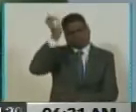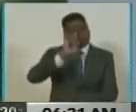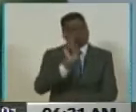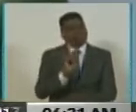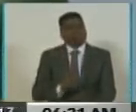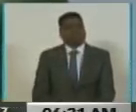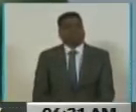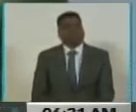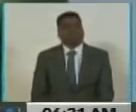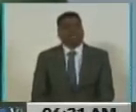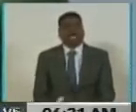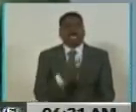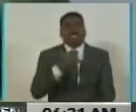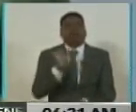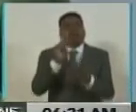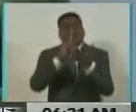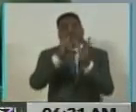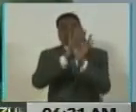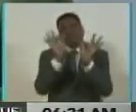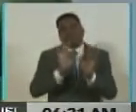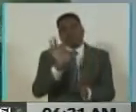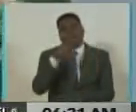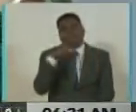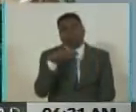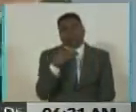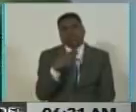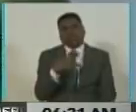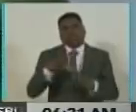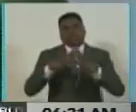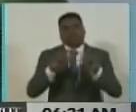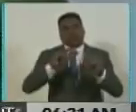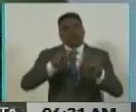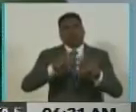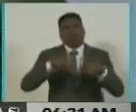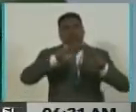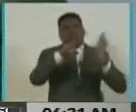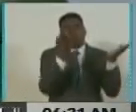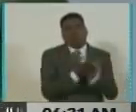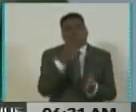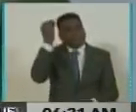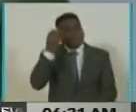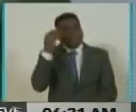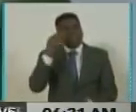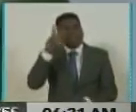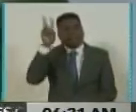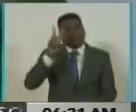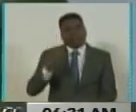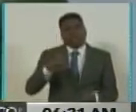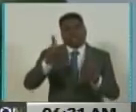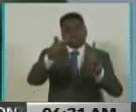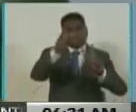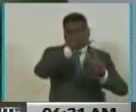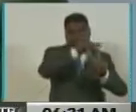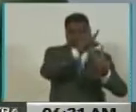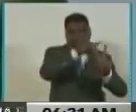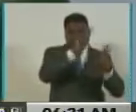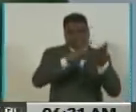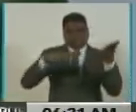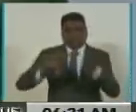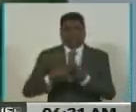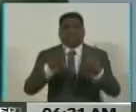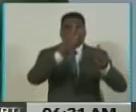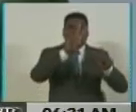una postura muy política, no es una postura global de pensar en Venezuela. Yo creo que en esta segunda etapa ambos grupos deben